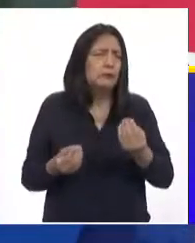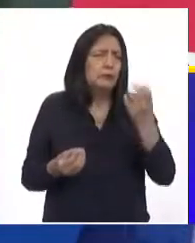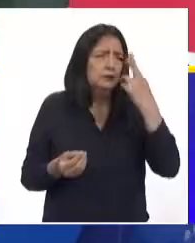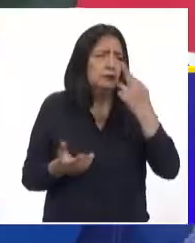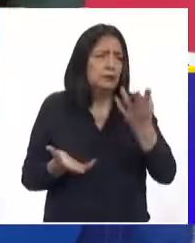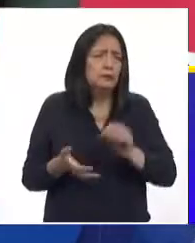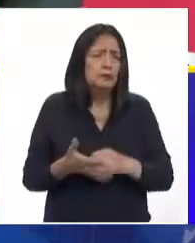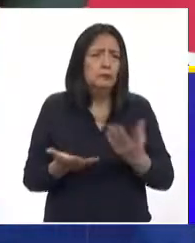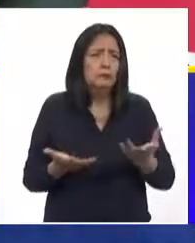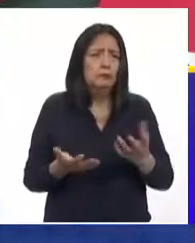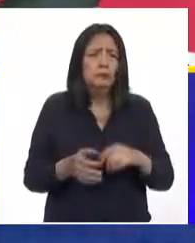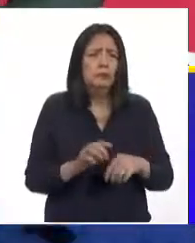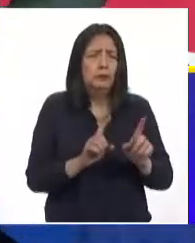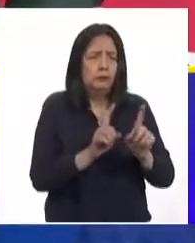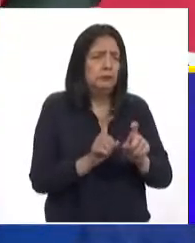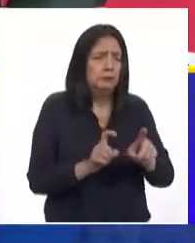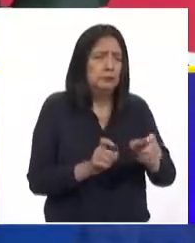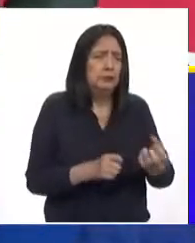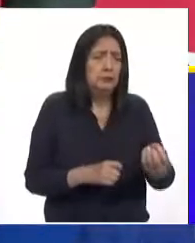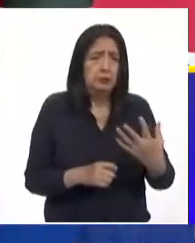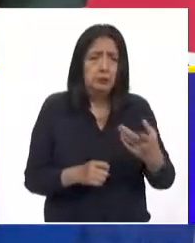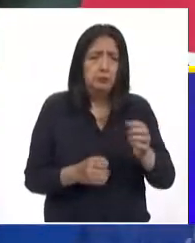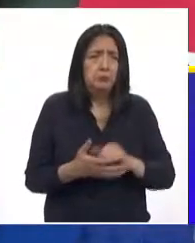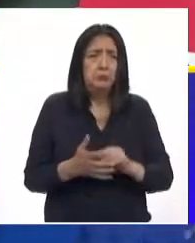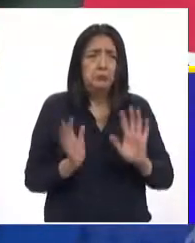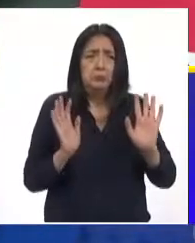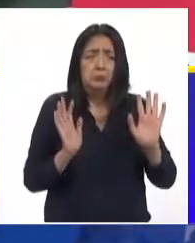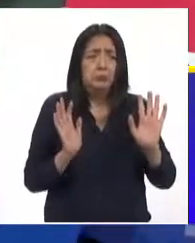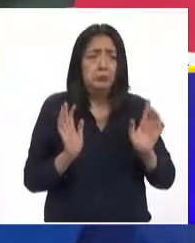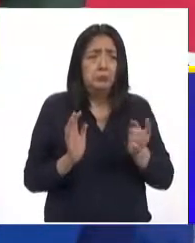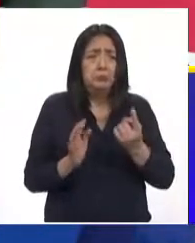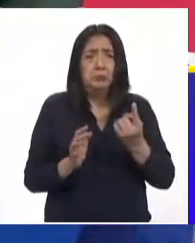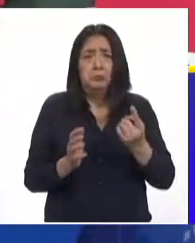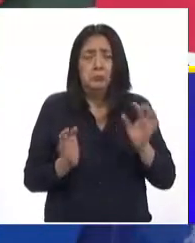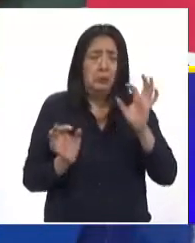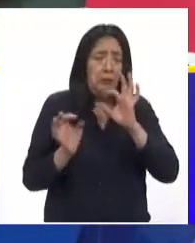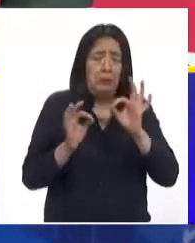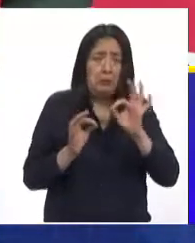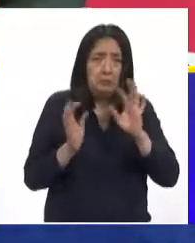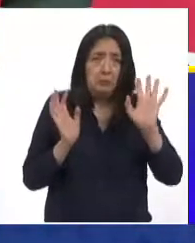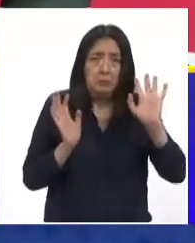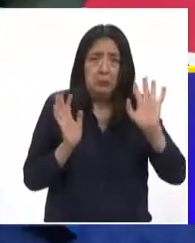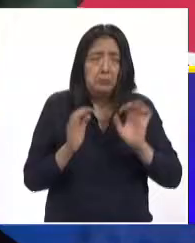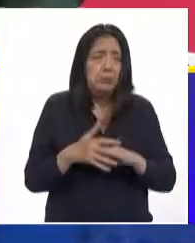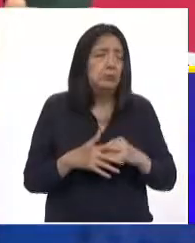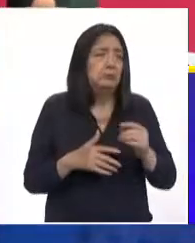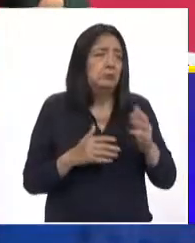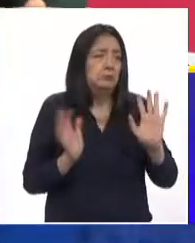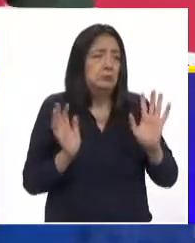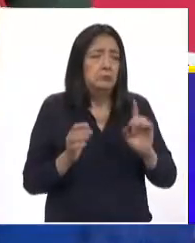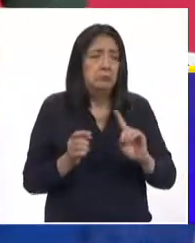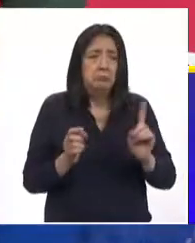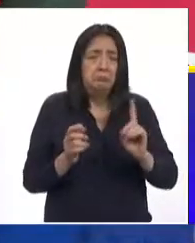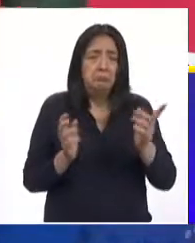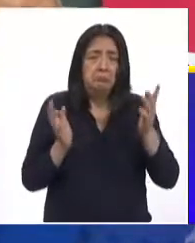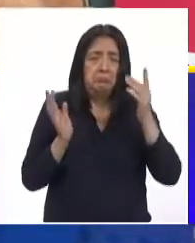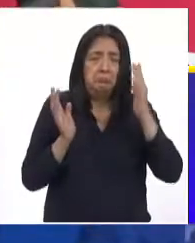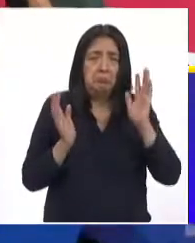ya que en el interrogatorio ellos han mencionado que solo han sido una distracción, que se trata de un hecho en que no